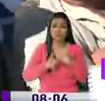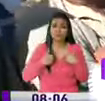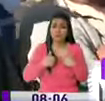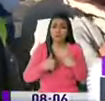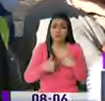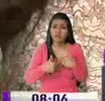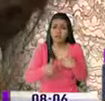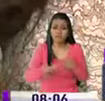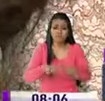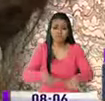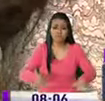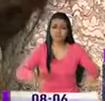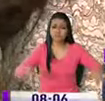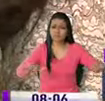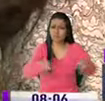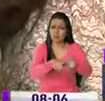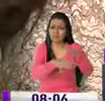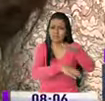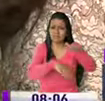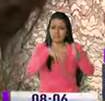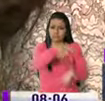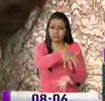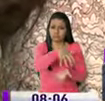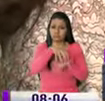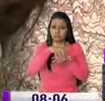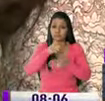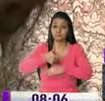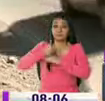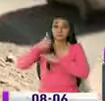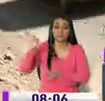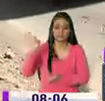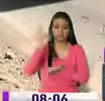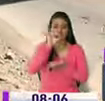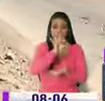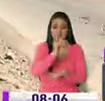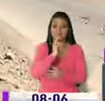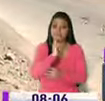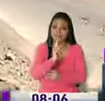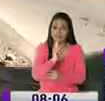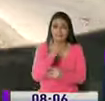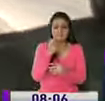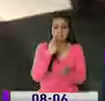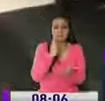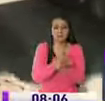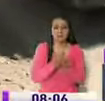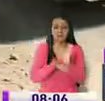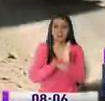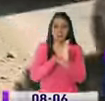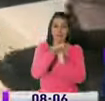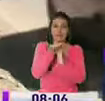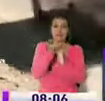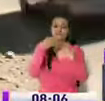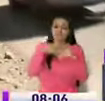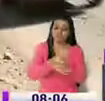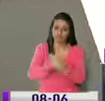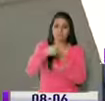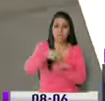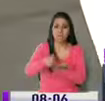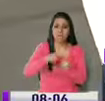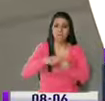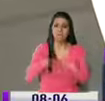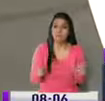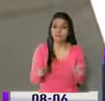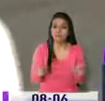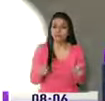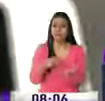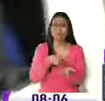las escombreras. Más tarde, el representante de la EMGIR se pronunció y aseguró que en efecto habrá un incremento para el ingreso a las escombreras, pero que el